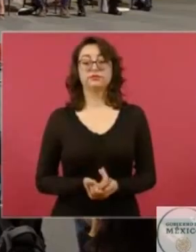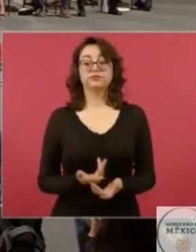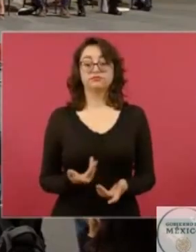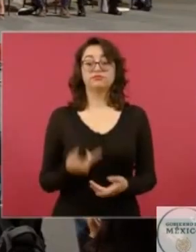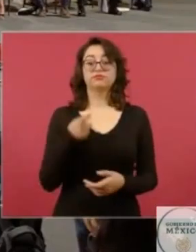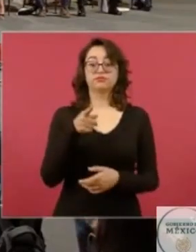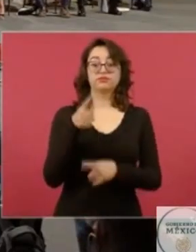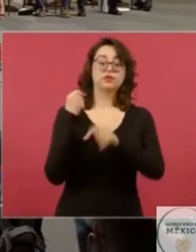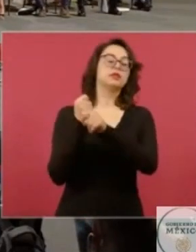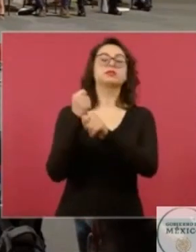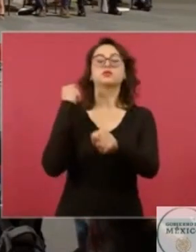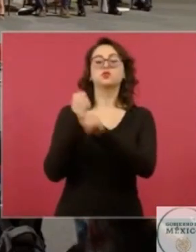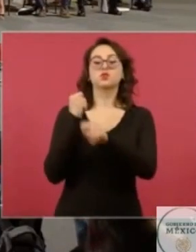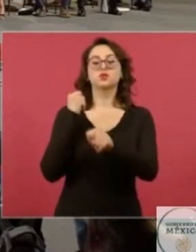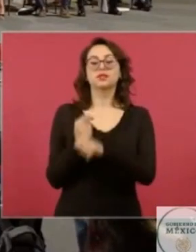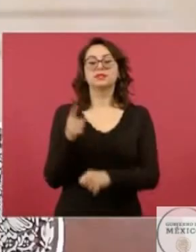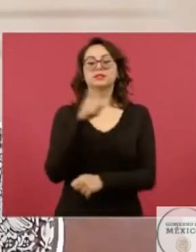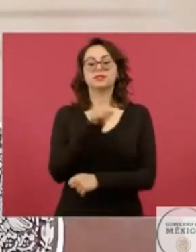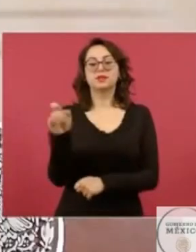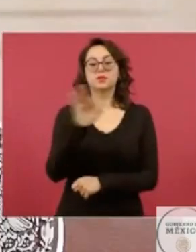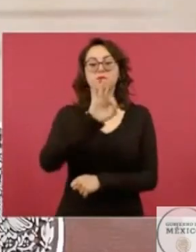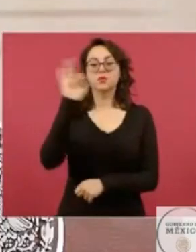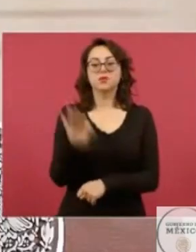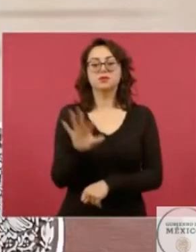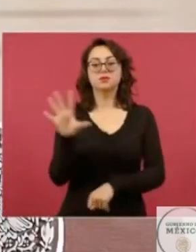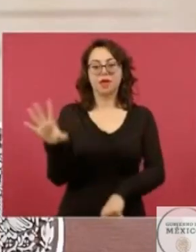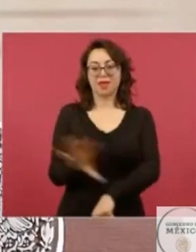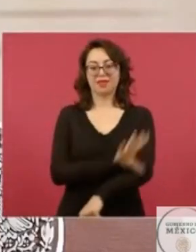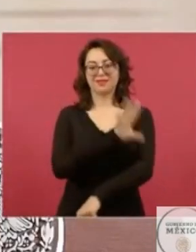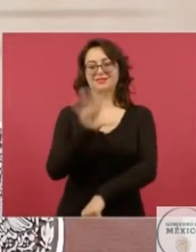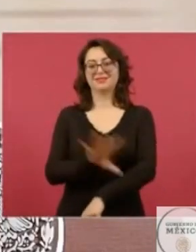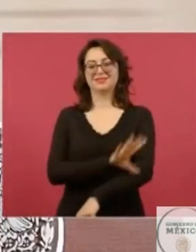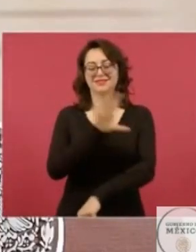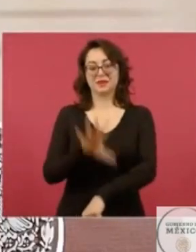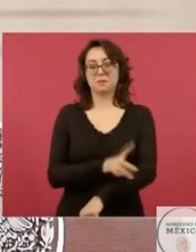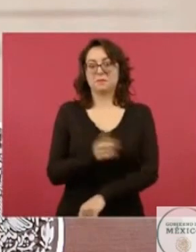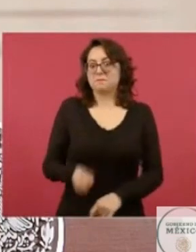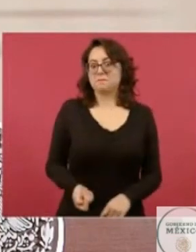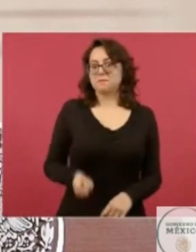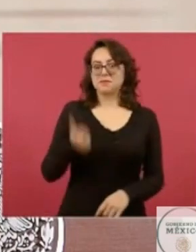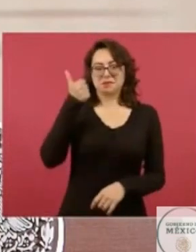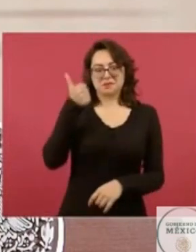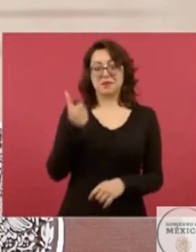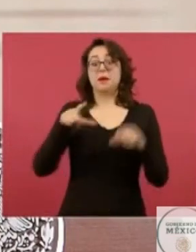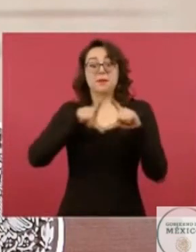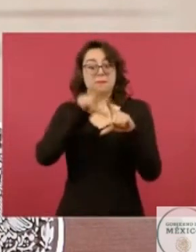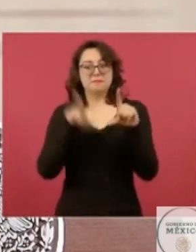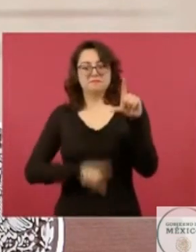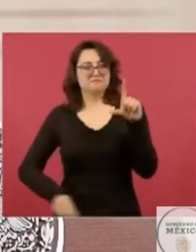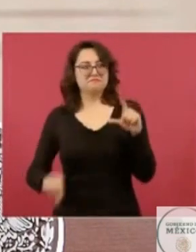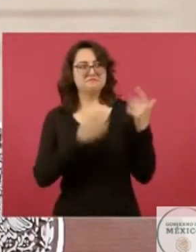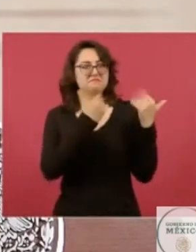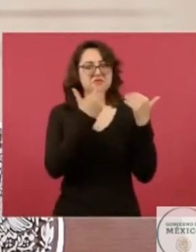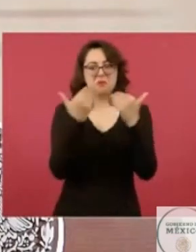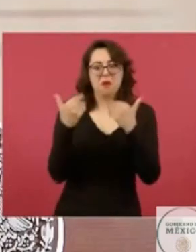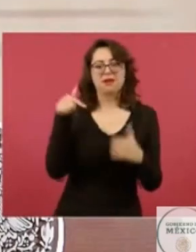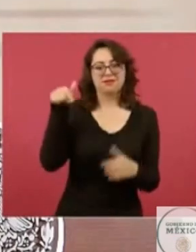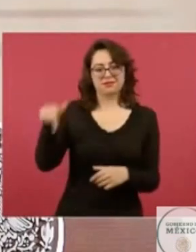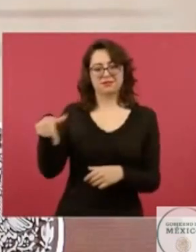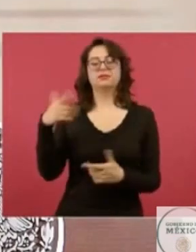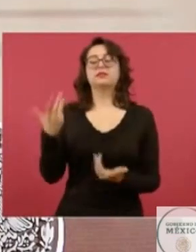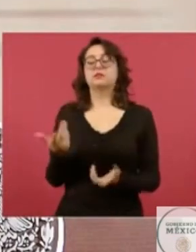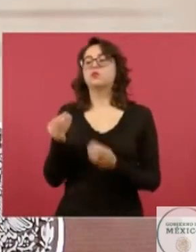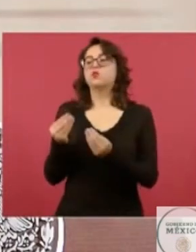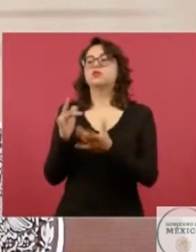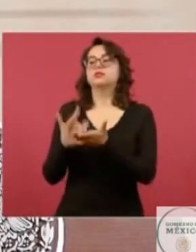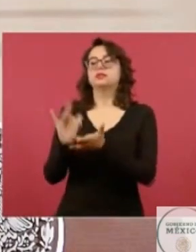país. Y aquí también agradecemos a la Comisión Federal de Electricidad que con la autorización que dio el presidente se está construyendo en la central de